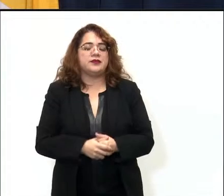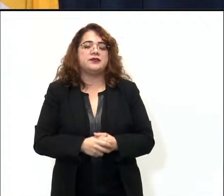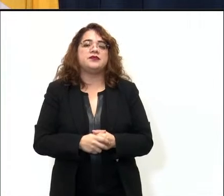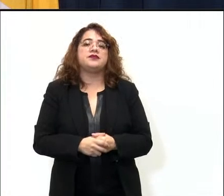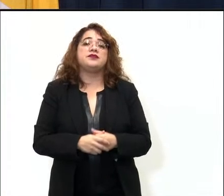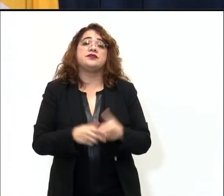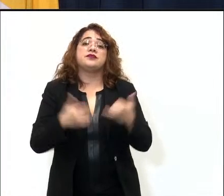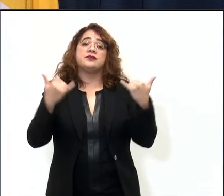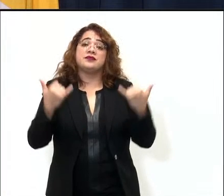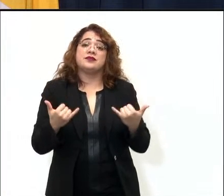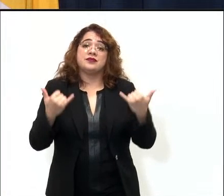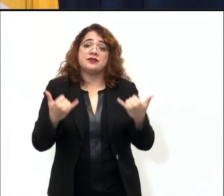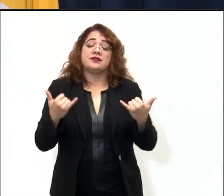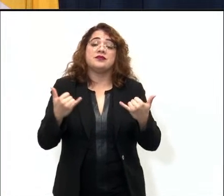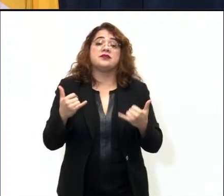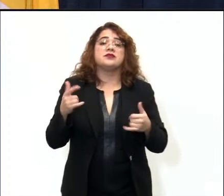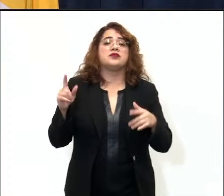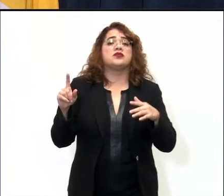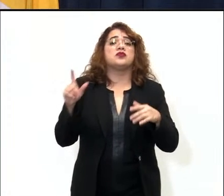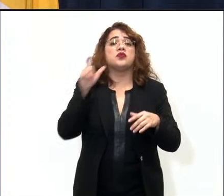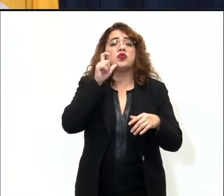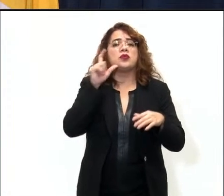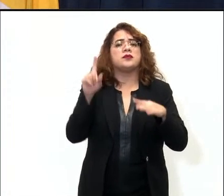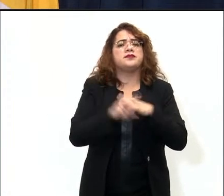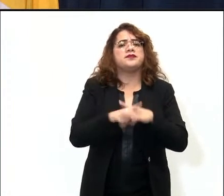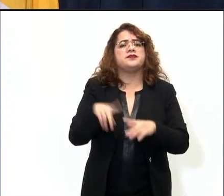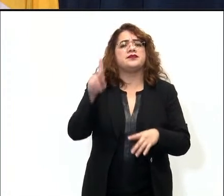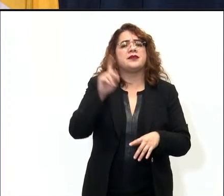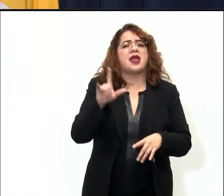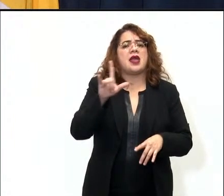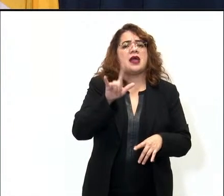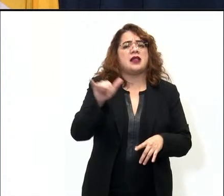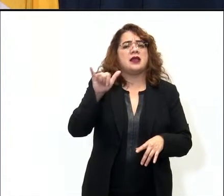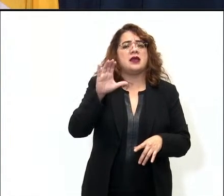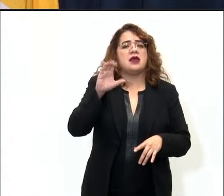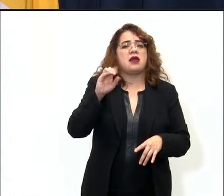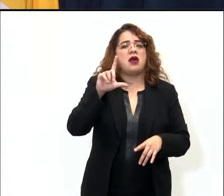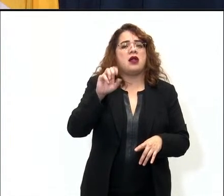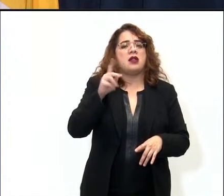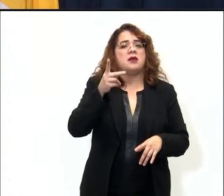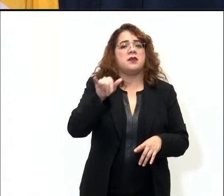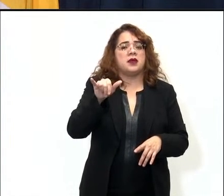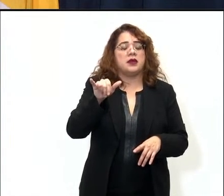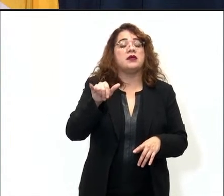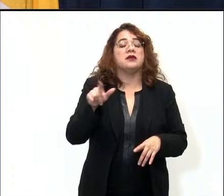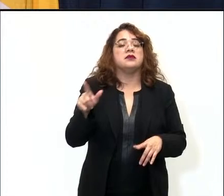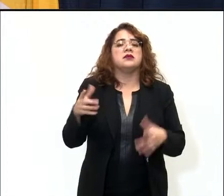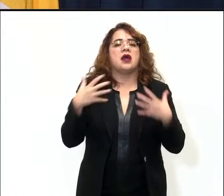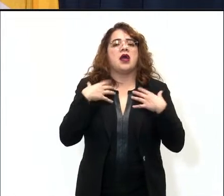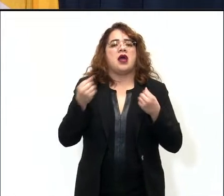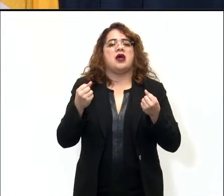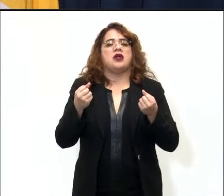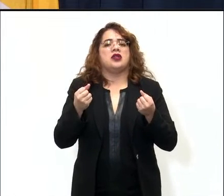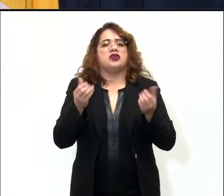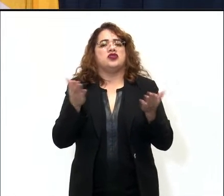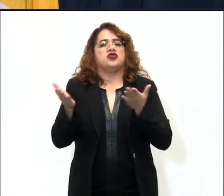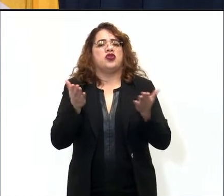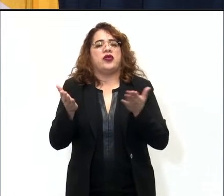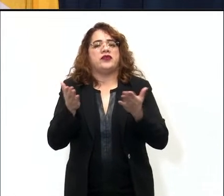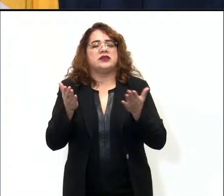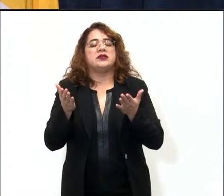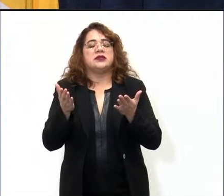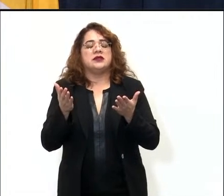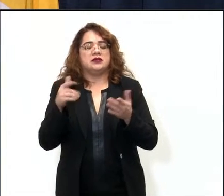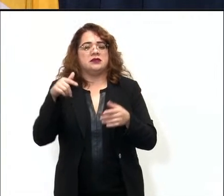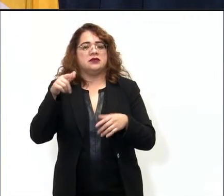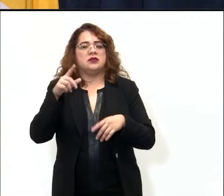nos acompañó Kelly Colopy, la directora del Departamento de Salud y Servicios Humanos para la ciudad de Long Beach. Reiteró